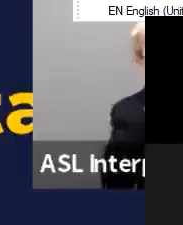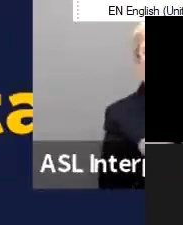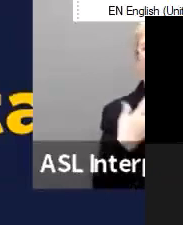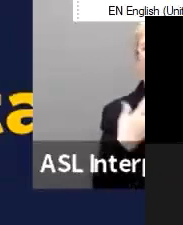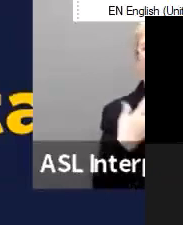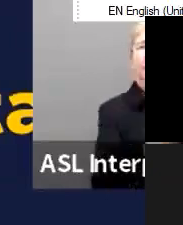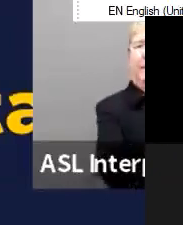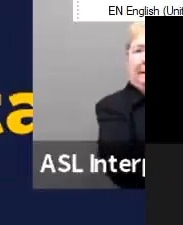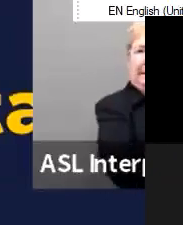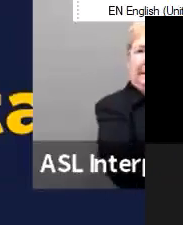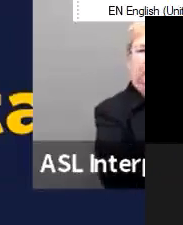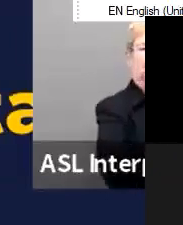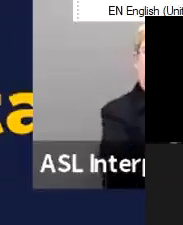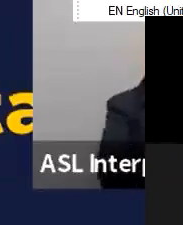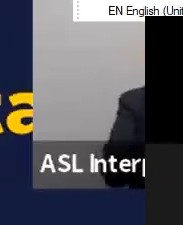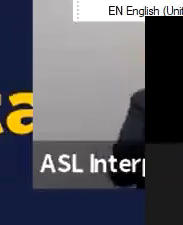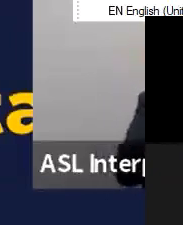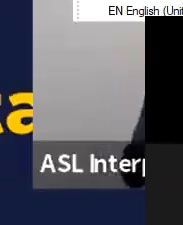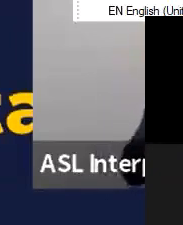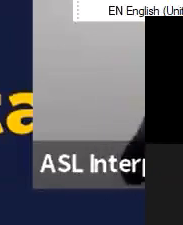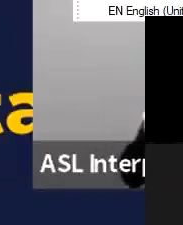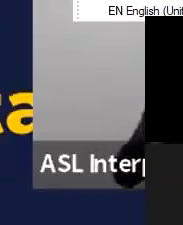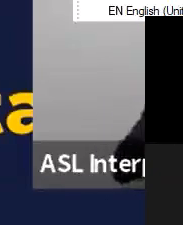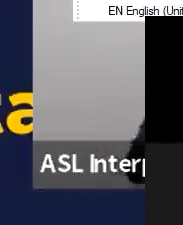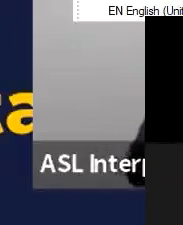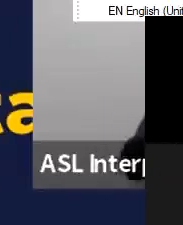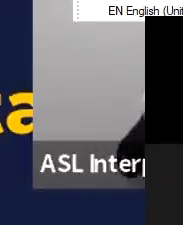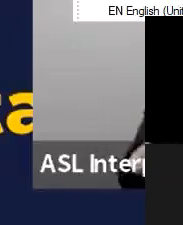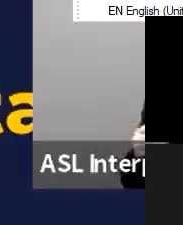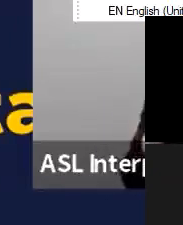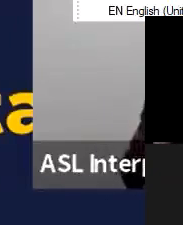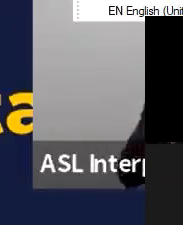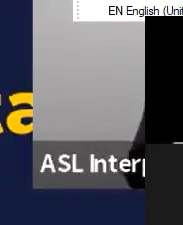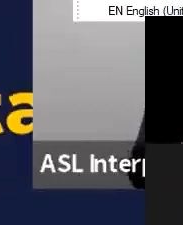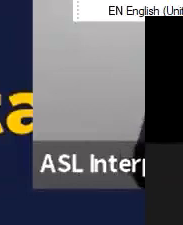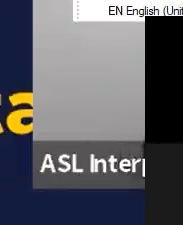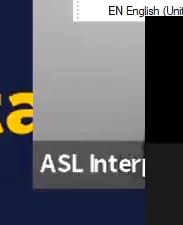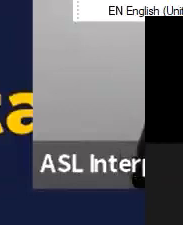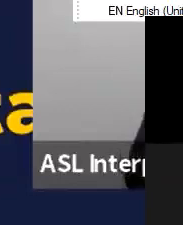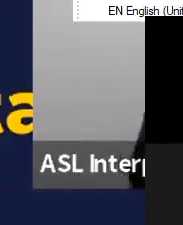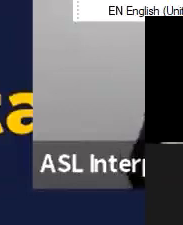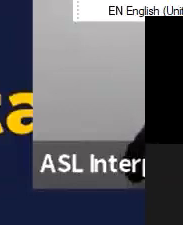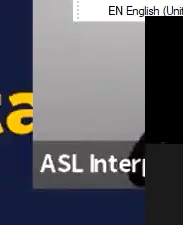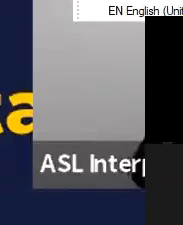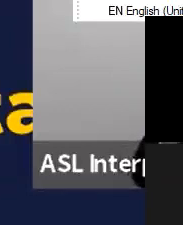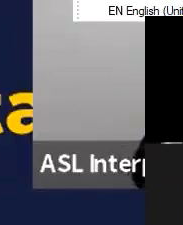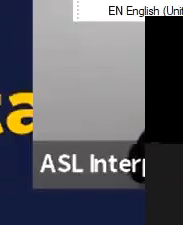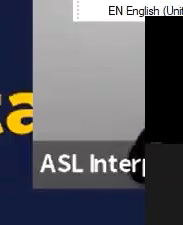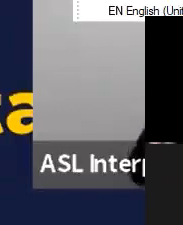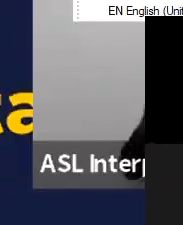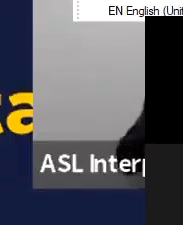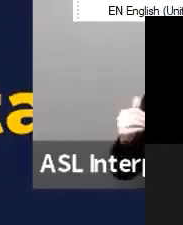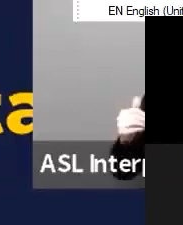Acá pueden ver que se trata de proteger a las personas que tienen requerimiento de vivir juntos o de ser tratados en